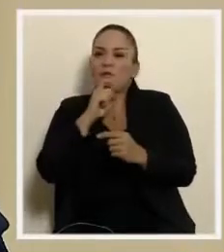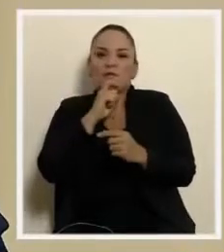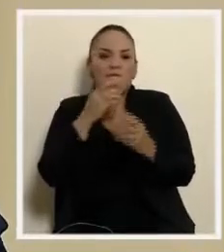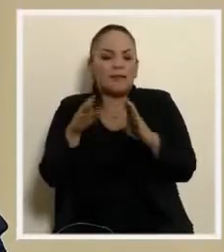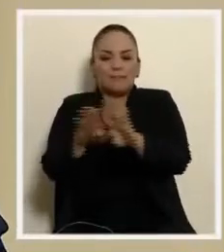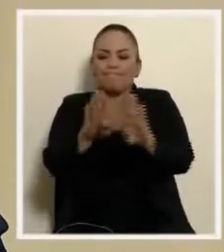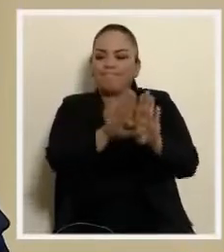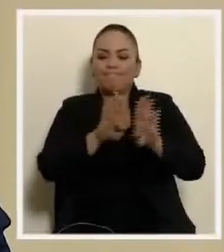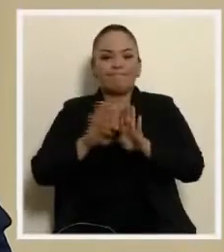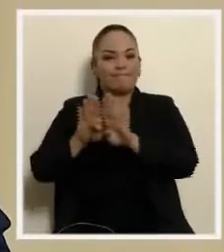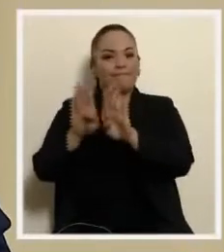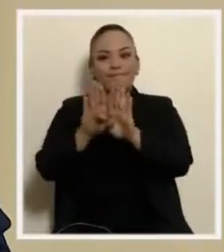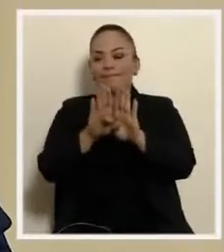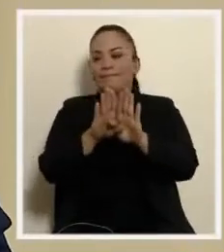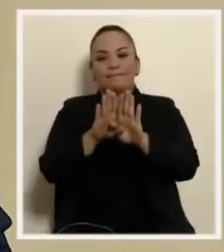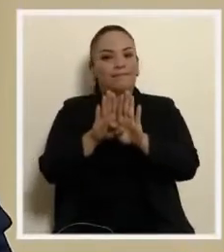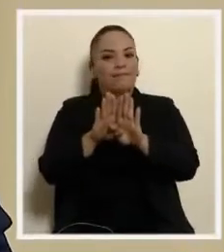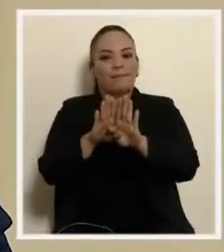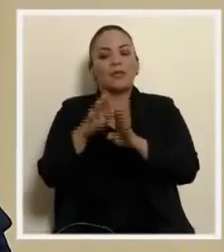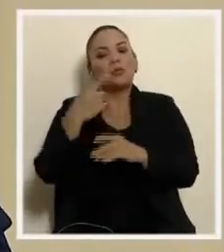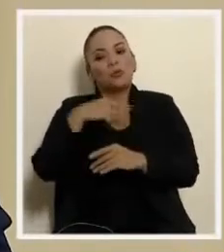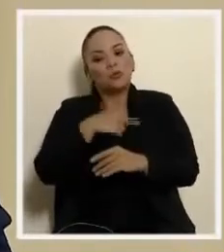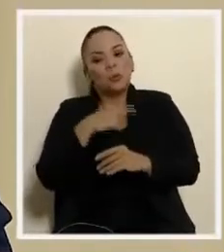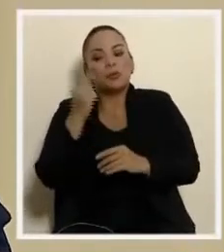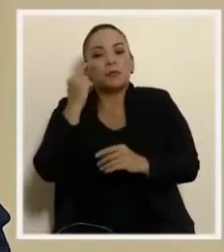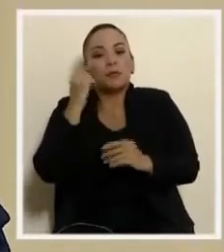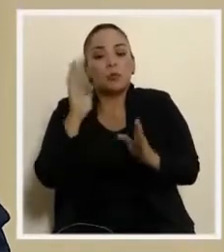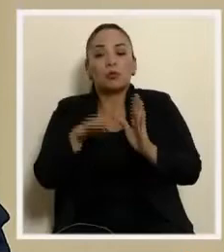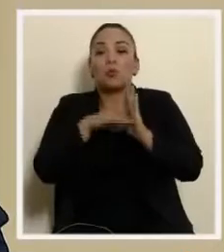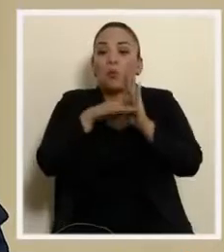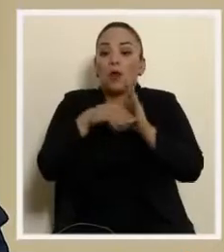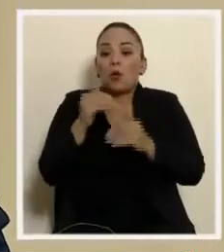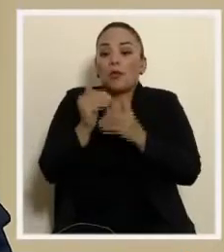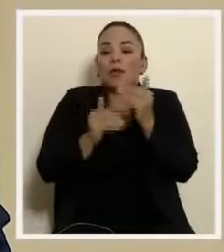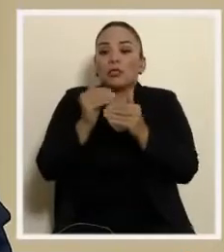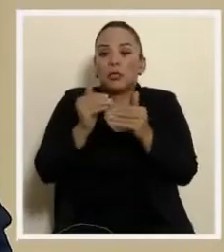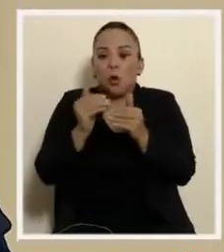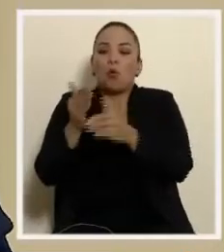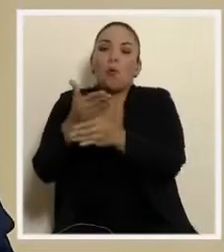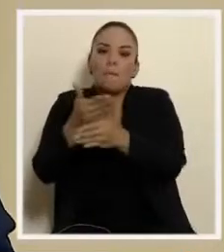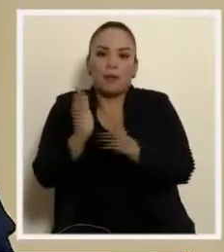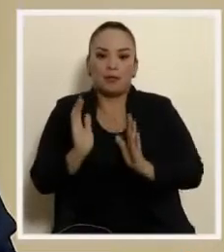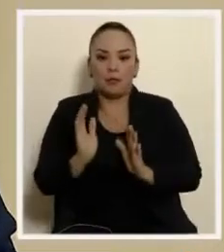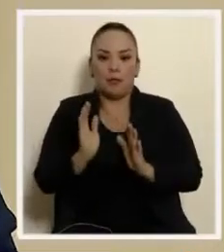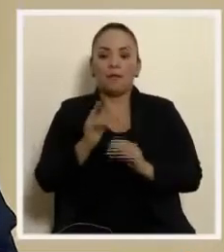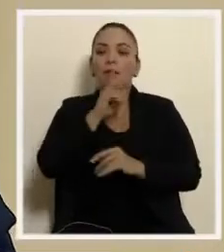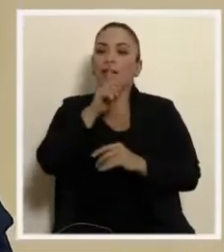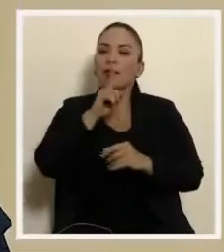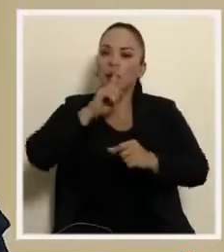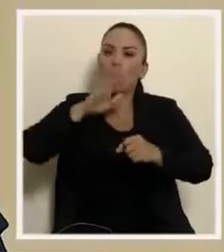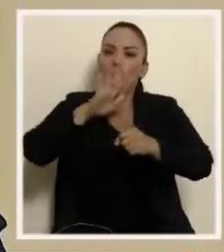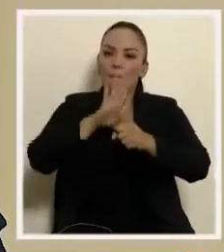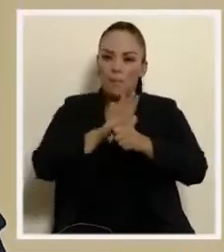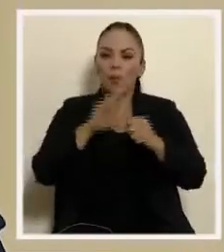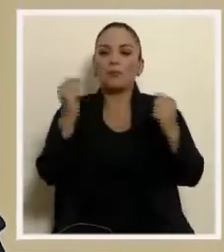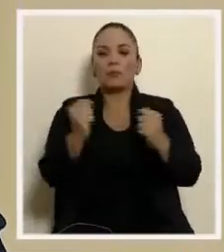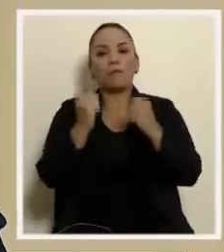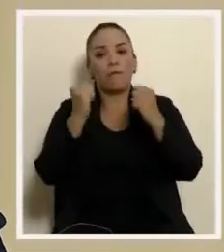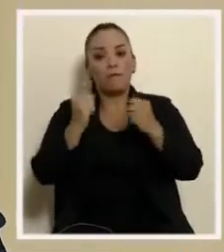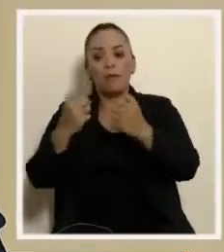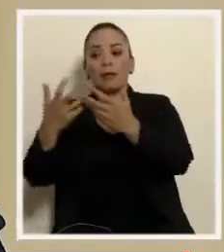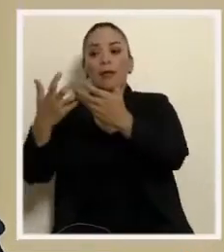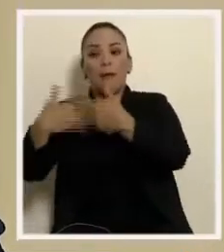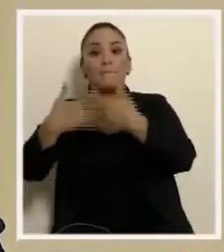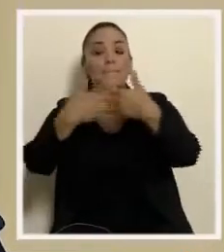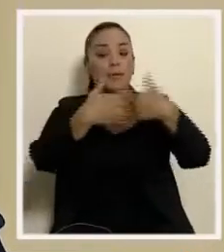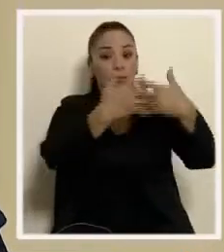anterior. Hemos apostado a un modelo de gestión compartida. Hay un compromiso muy fuerte de